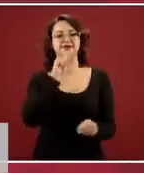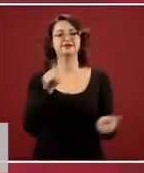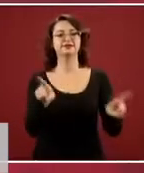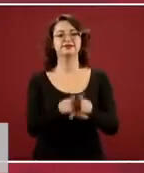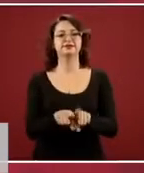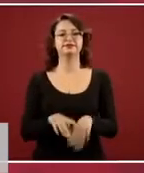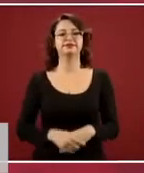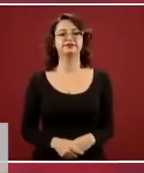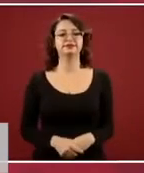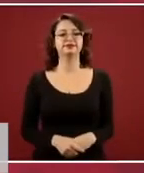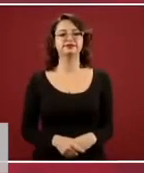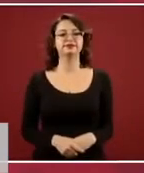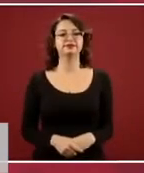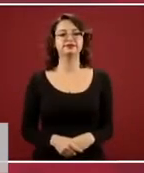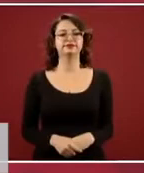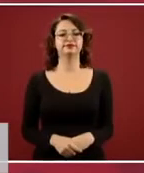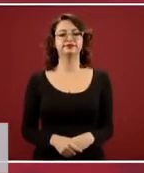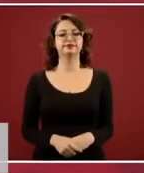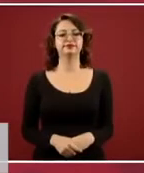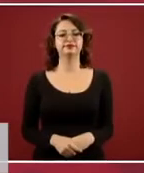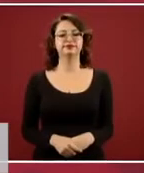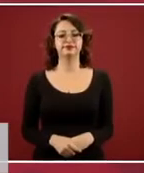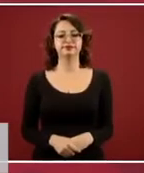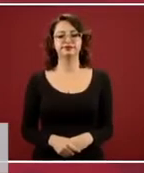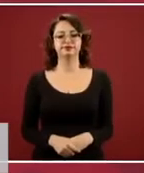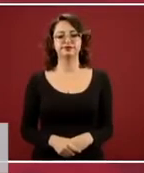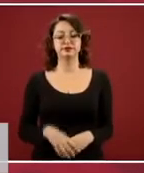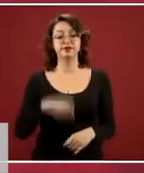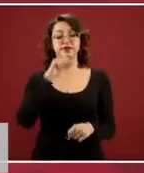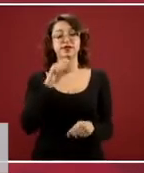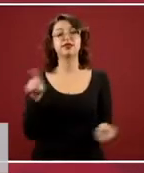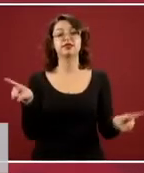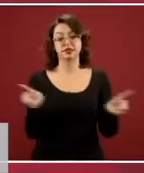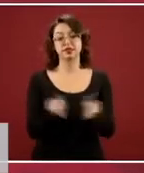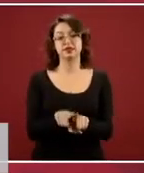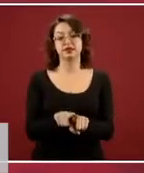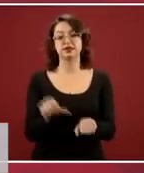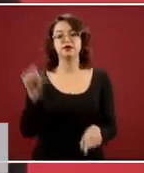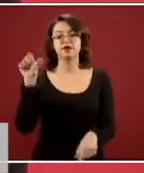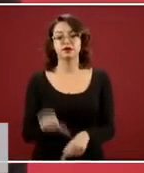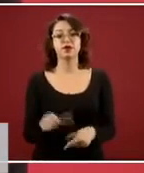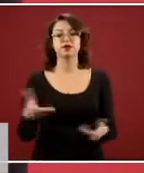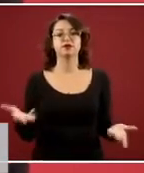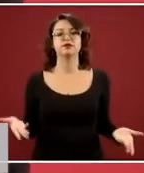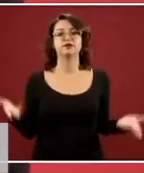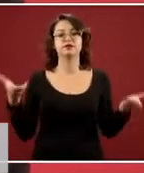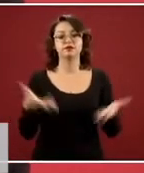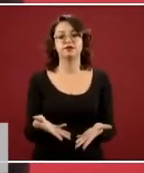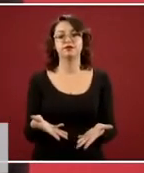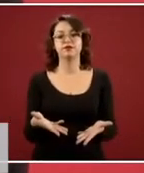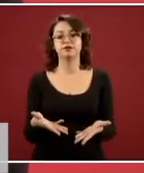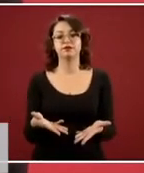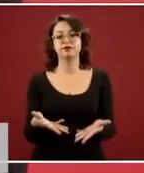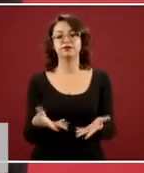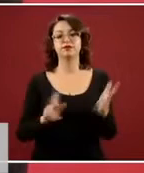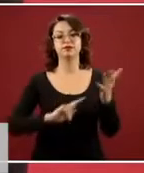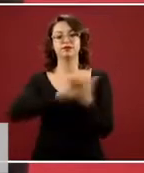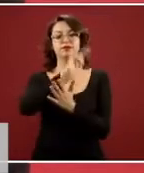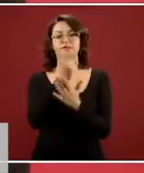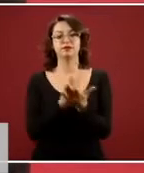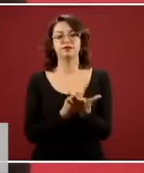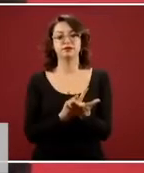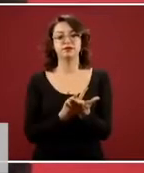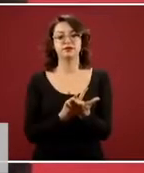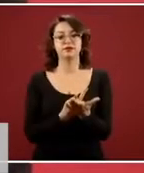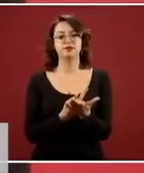además del costo elevado del aeropuerto de Texcoco y de la falla por la selección del lugar, la conclusión de ese aeropuerto sería en 2025, a diferencia